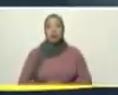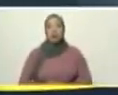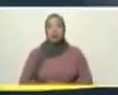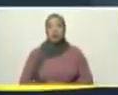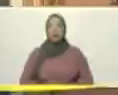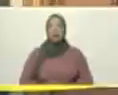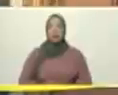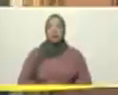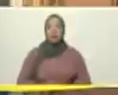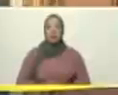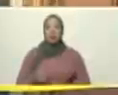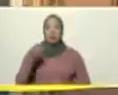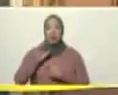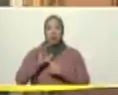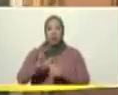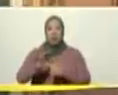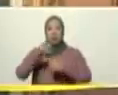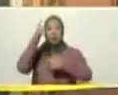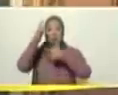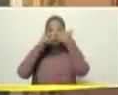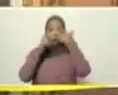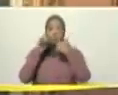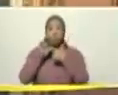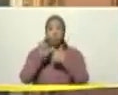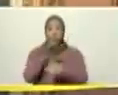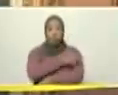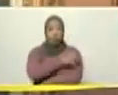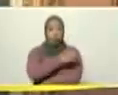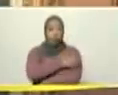Esa es la cara del fascismo.